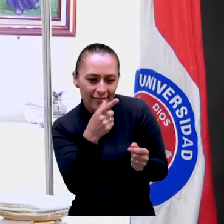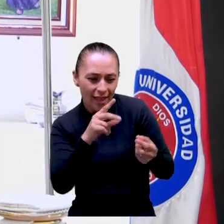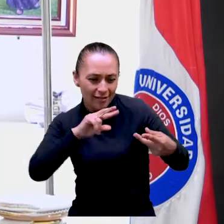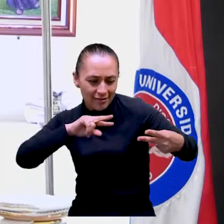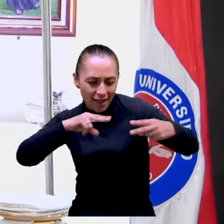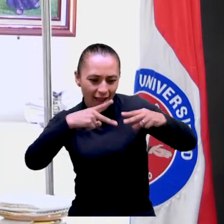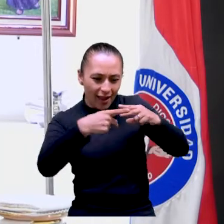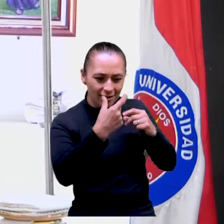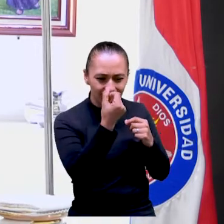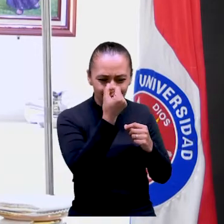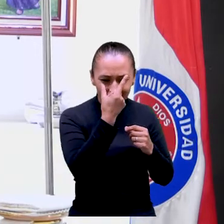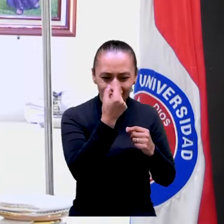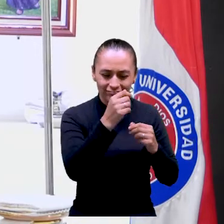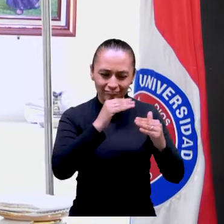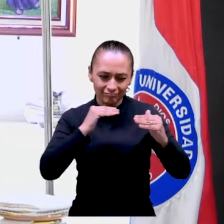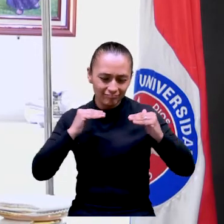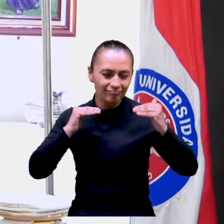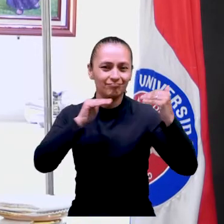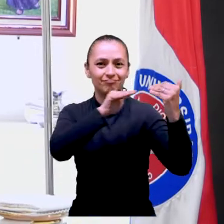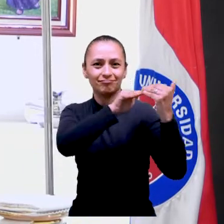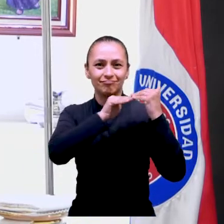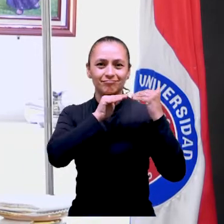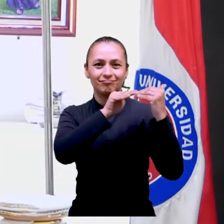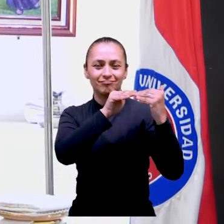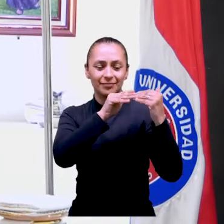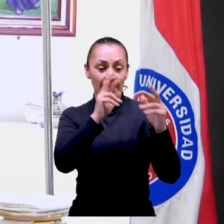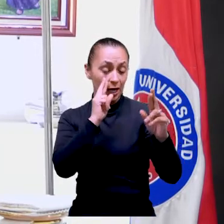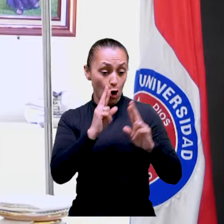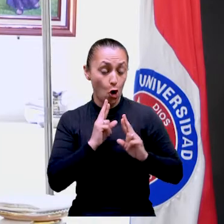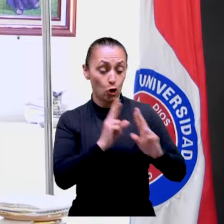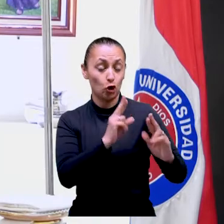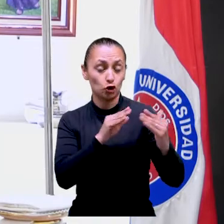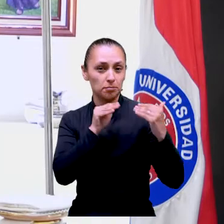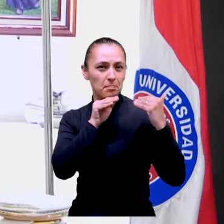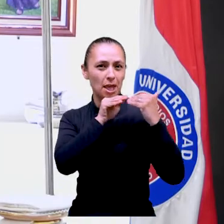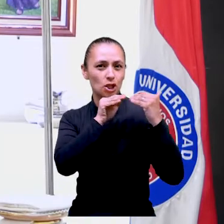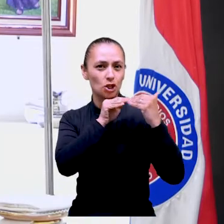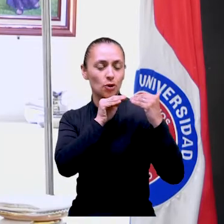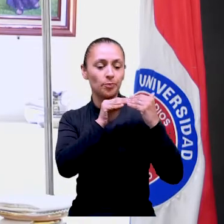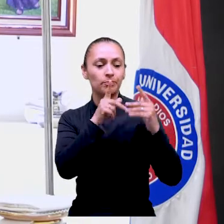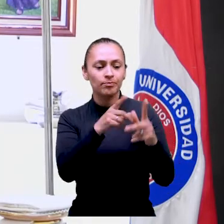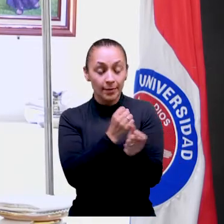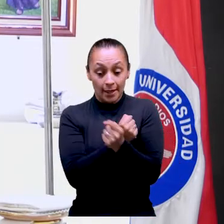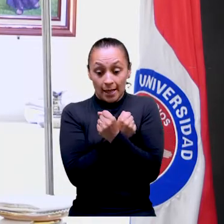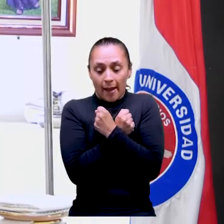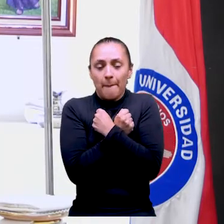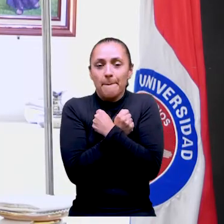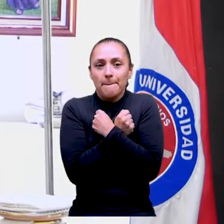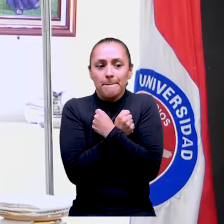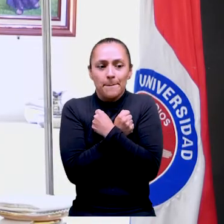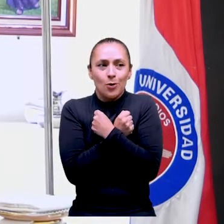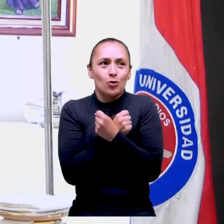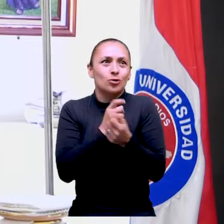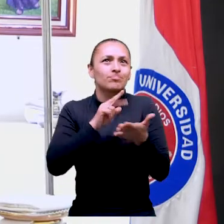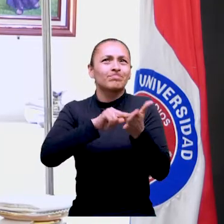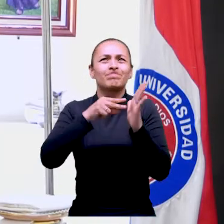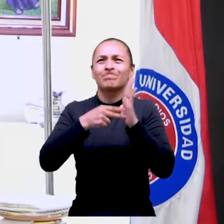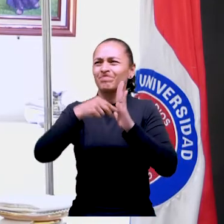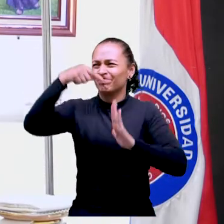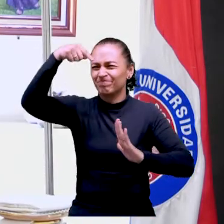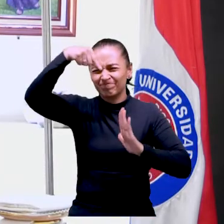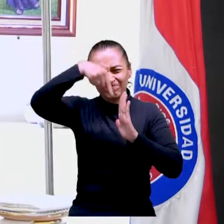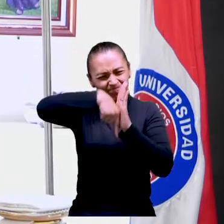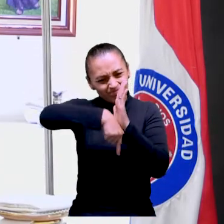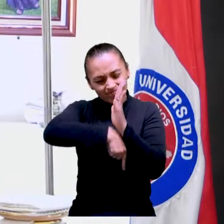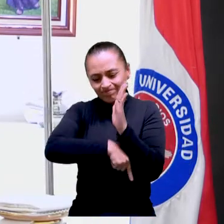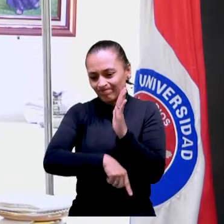entender al otro es un amor de entenderme a mí de reconocerme a mí es un amor que me